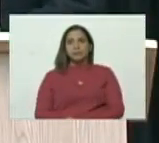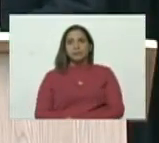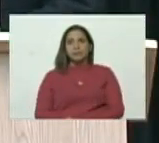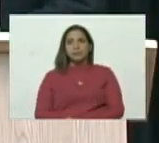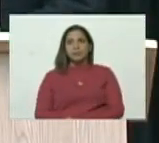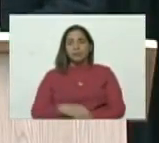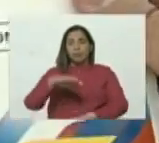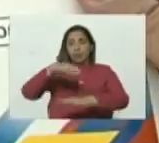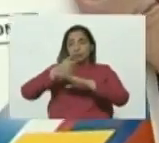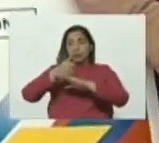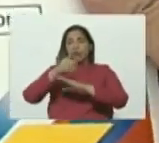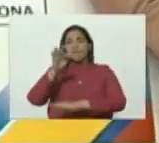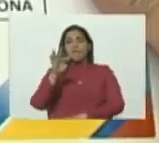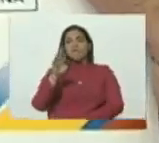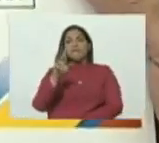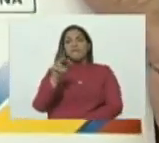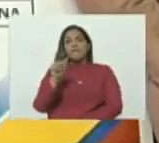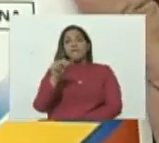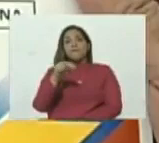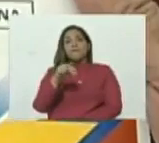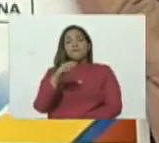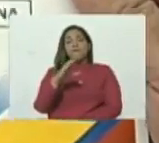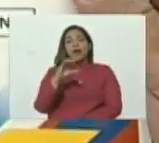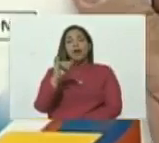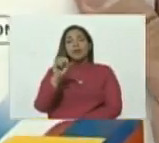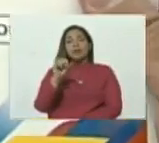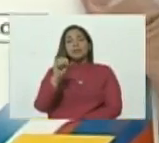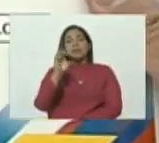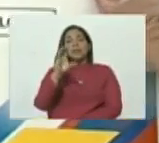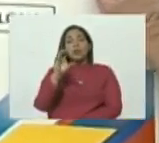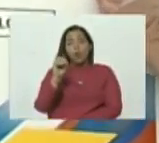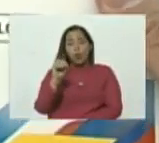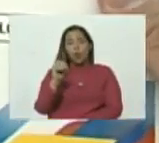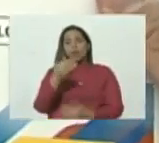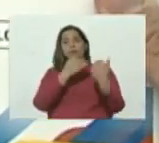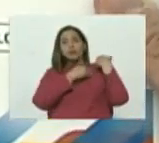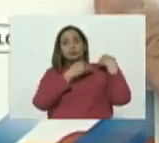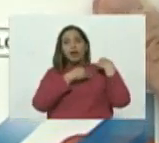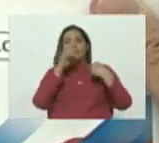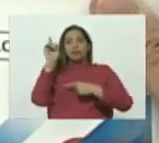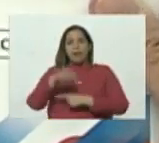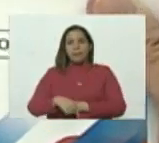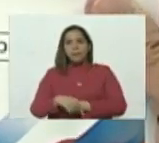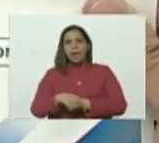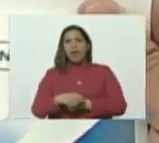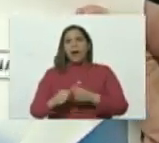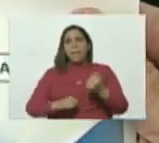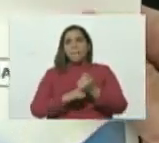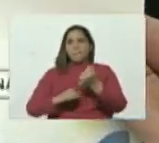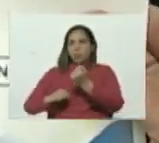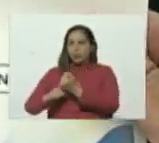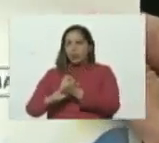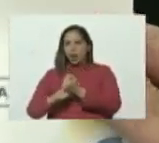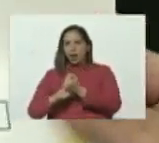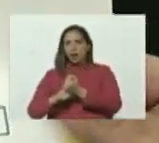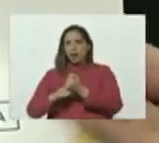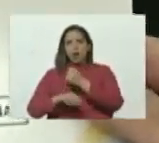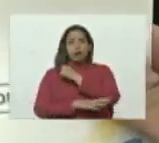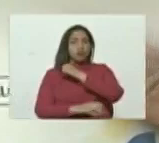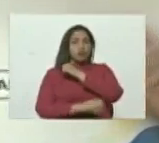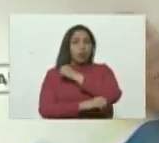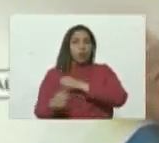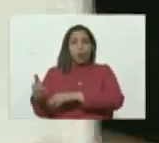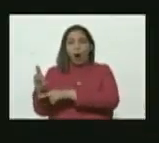El coronel Francisco Antonio Torres Escalona, también responsable de elementos de logística y de apoyar en el robo de parque de